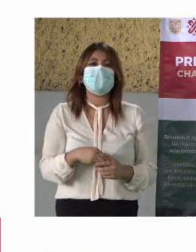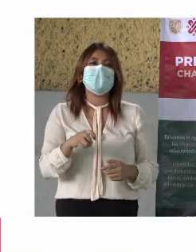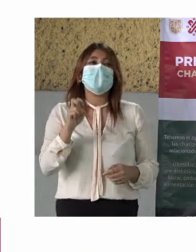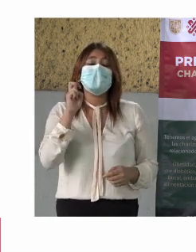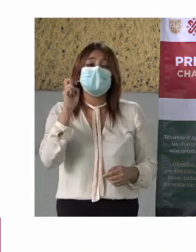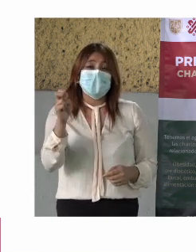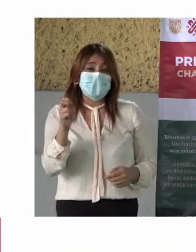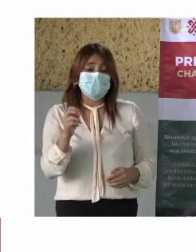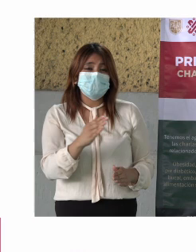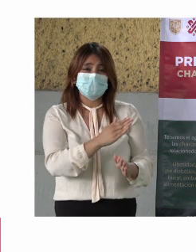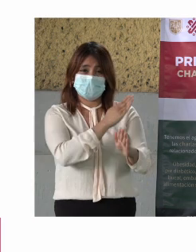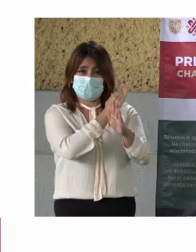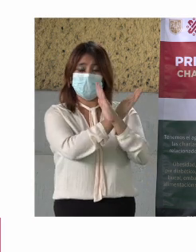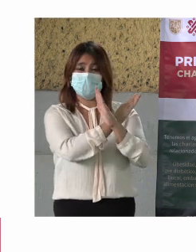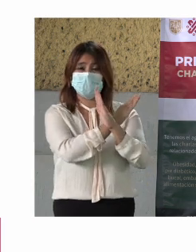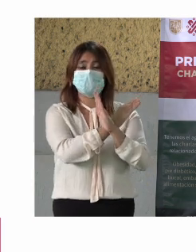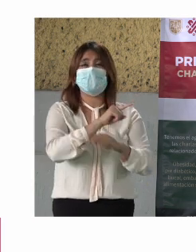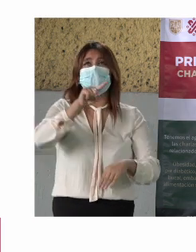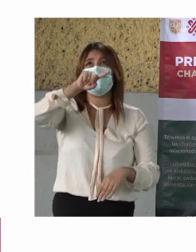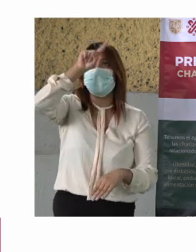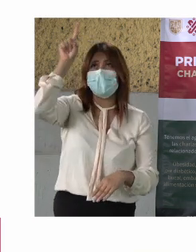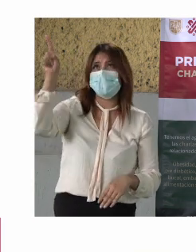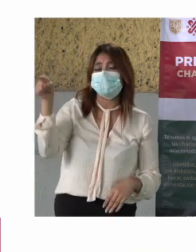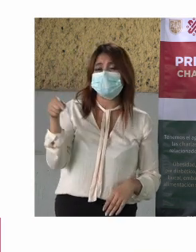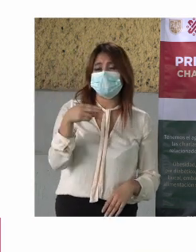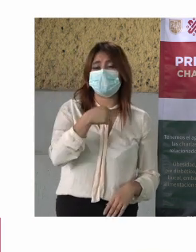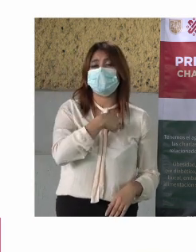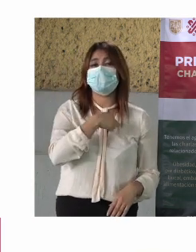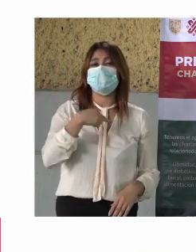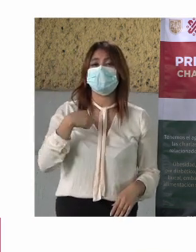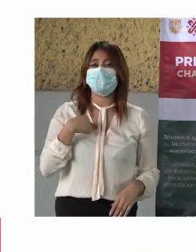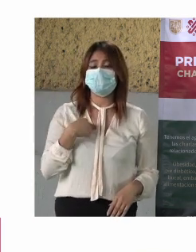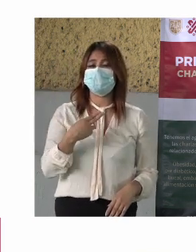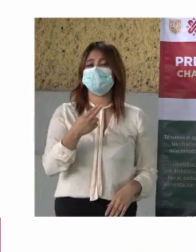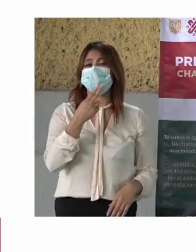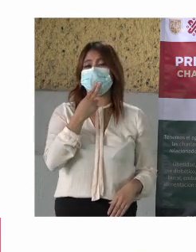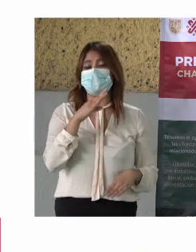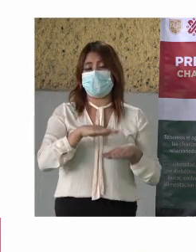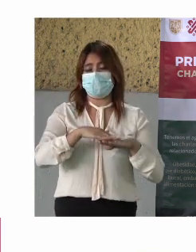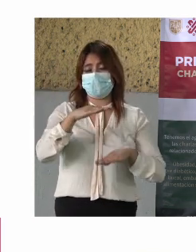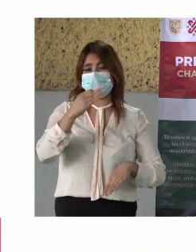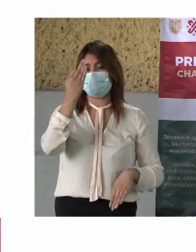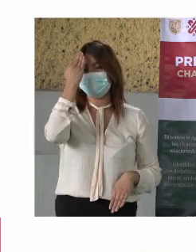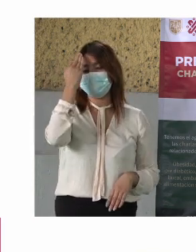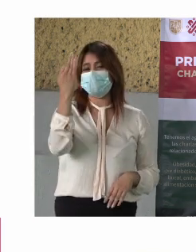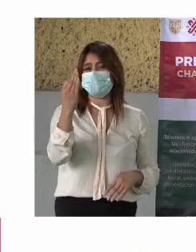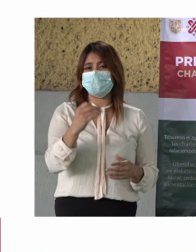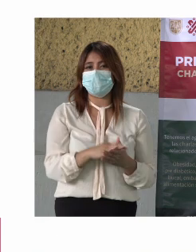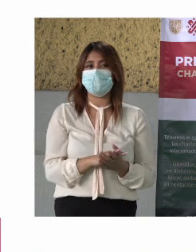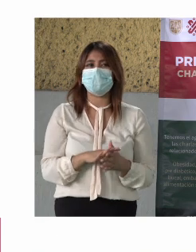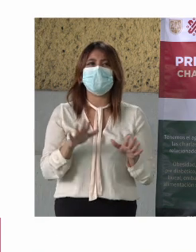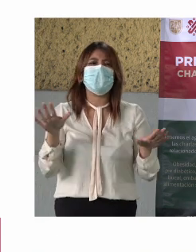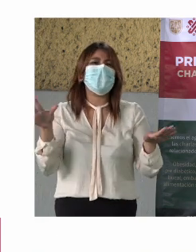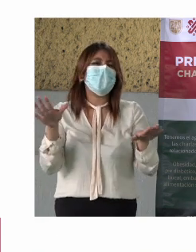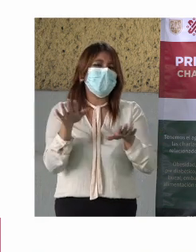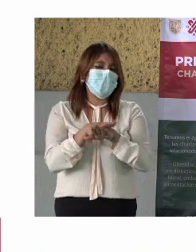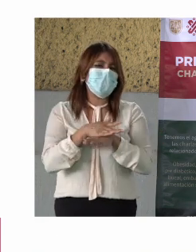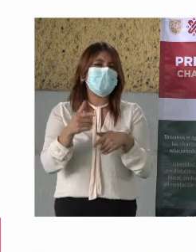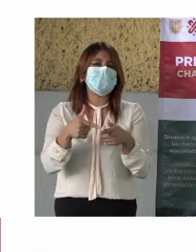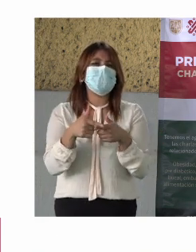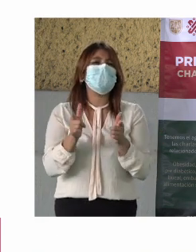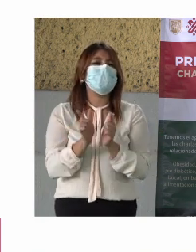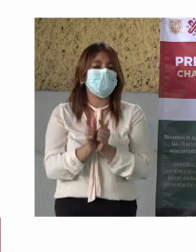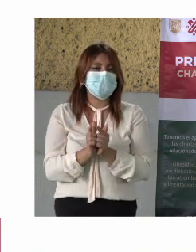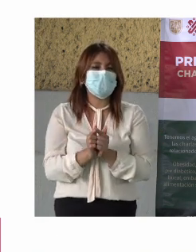a ese circuito y nuestras propias incretinas funcionan durante más tiempo. Pero el otro grupo de medicamentos son